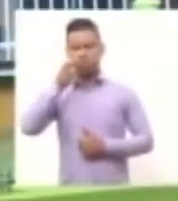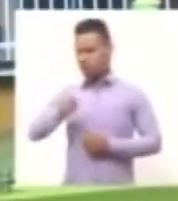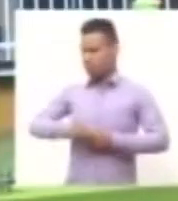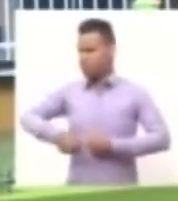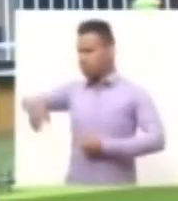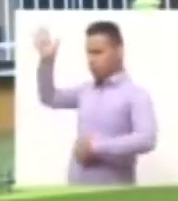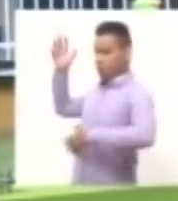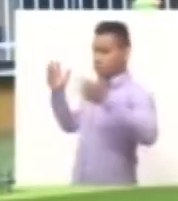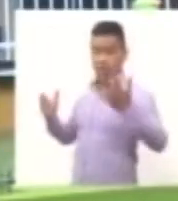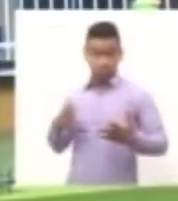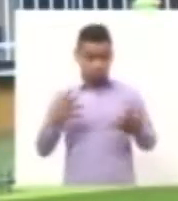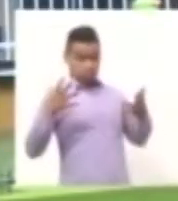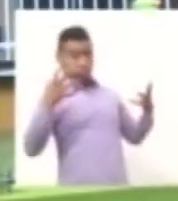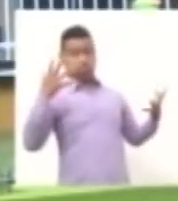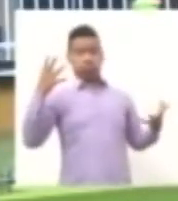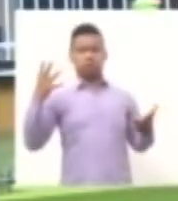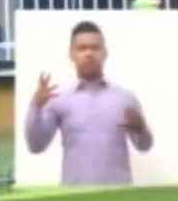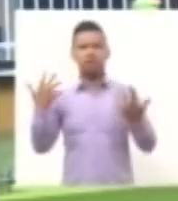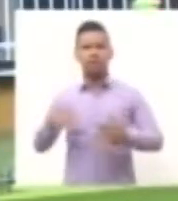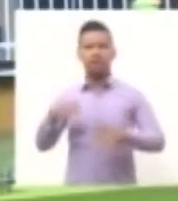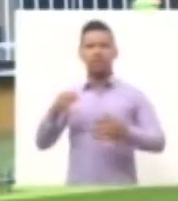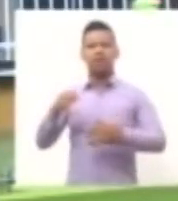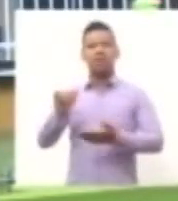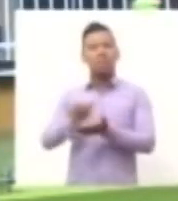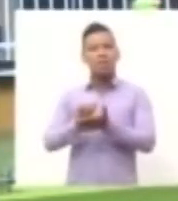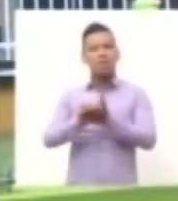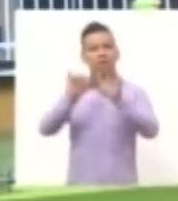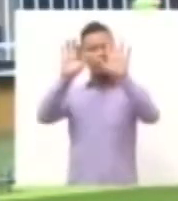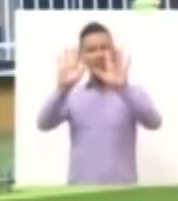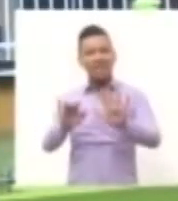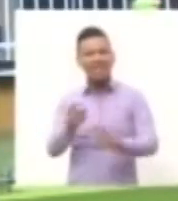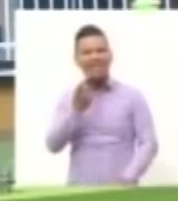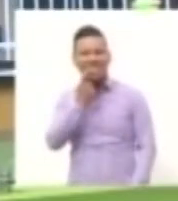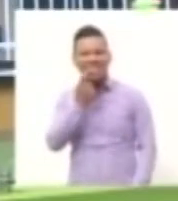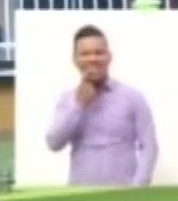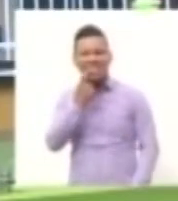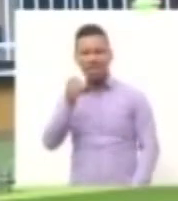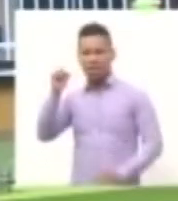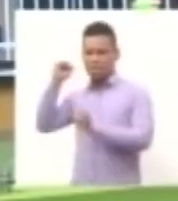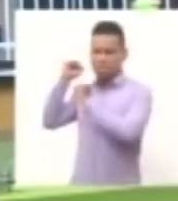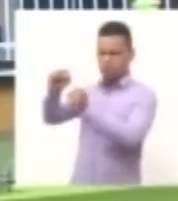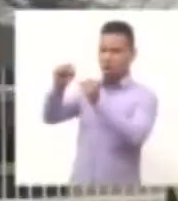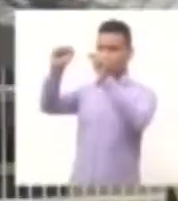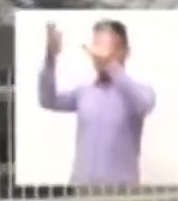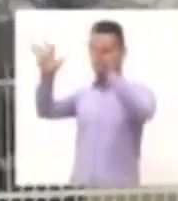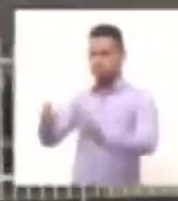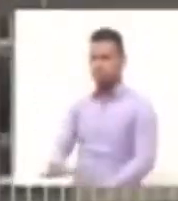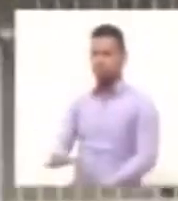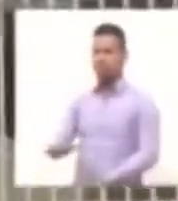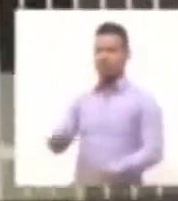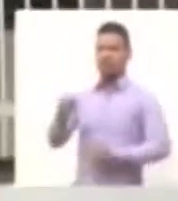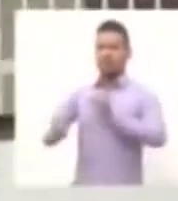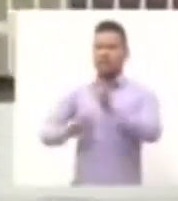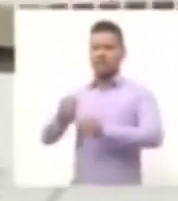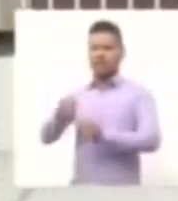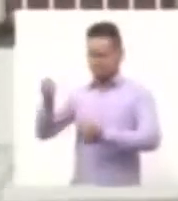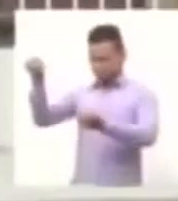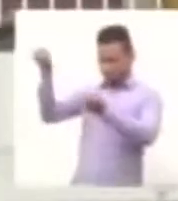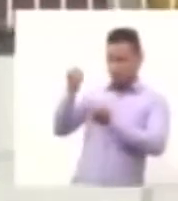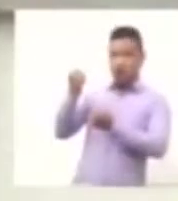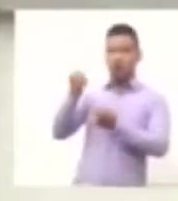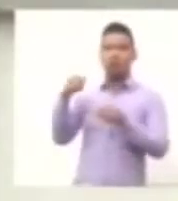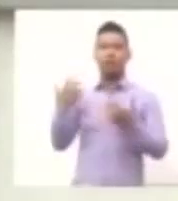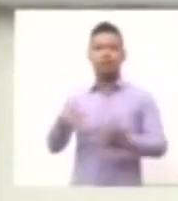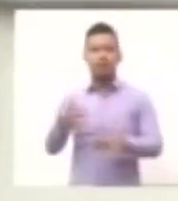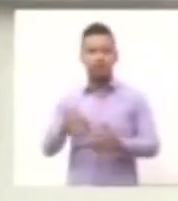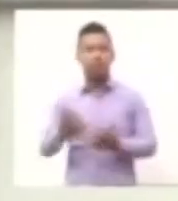24 años de edad, rompió el vidrio de un gabinete contra incendios y trató de suicidarse. Un verdadero caos generó